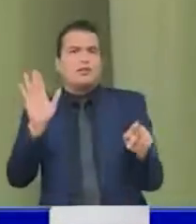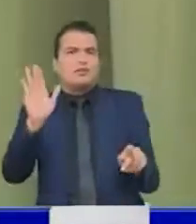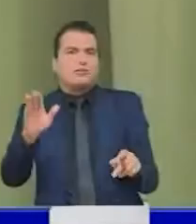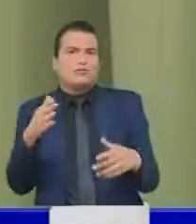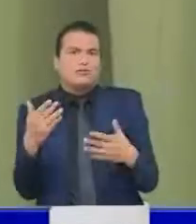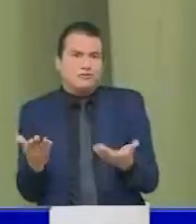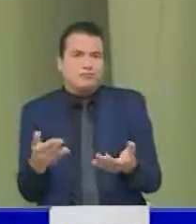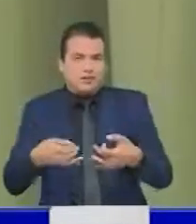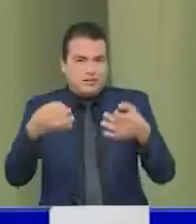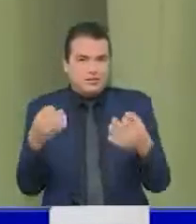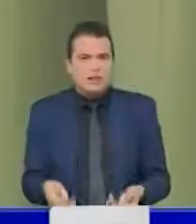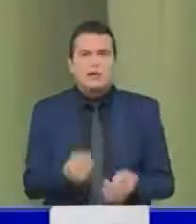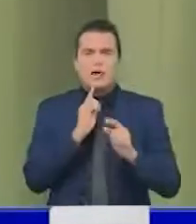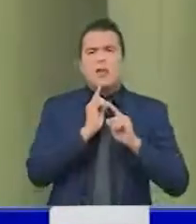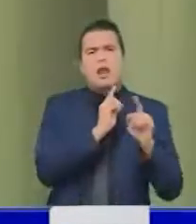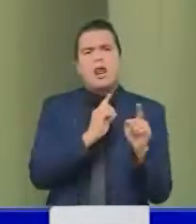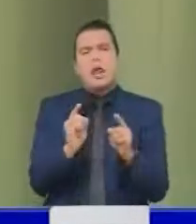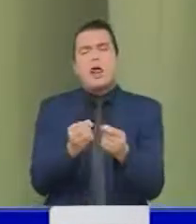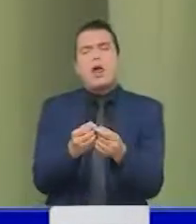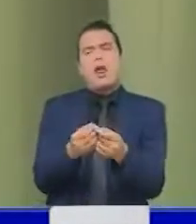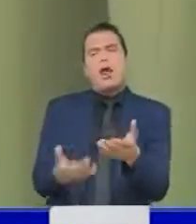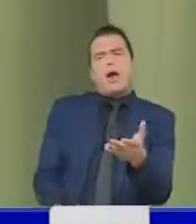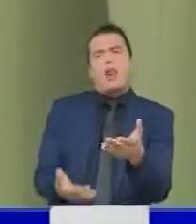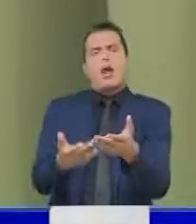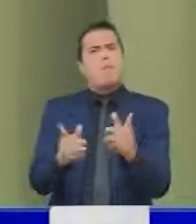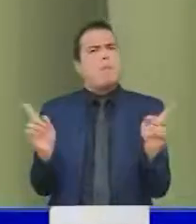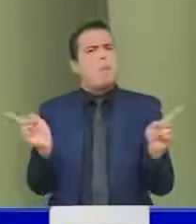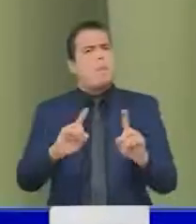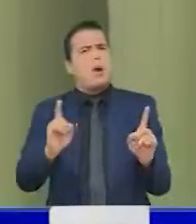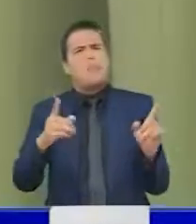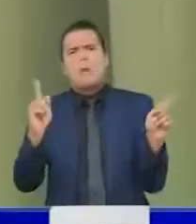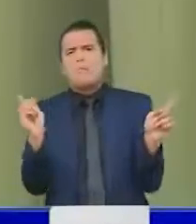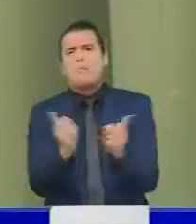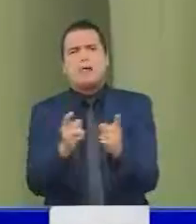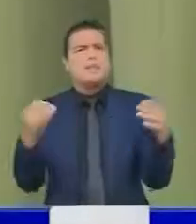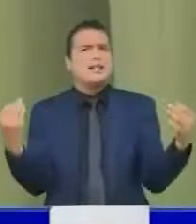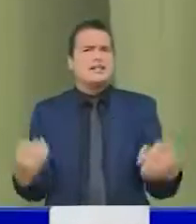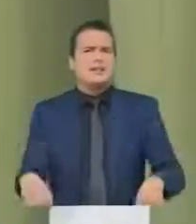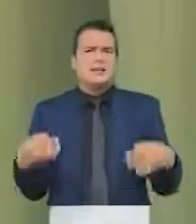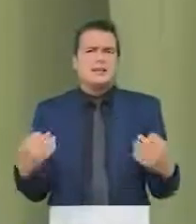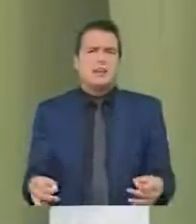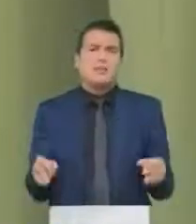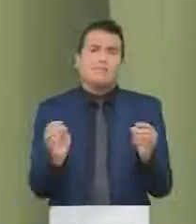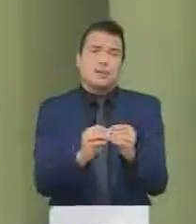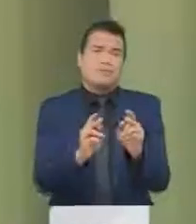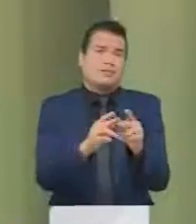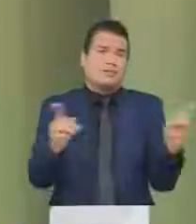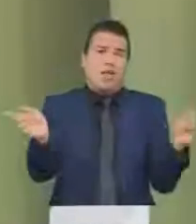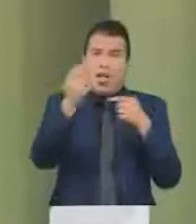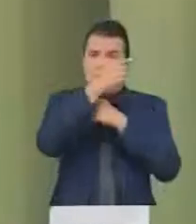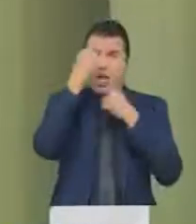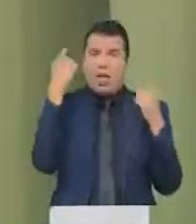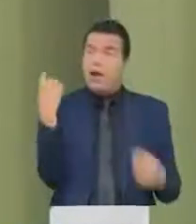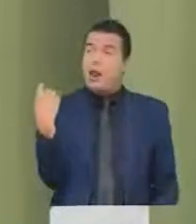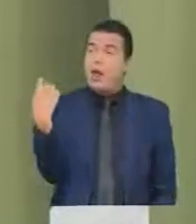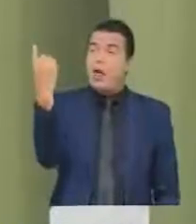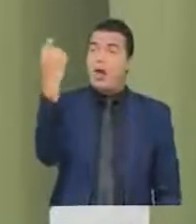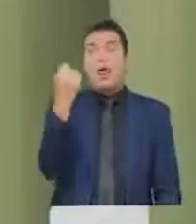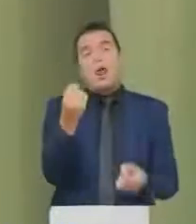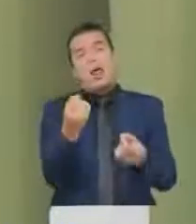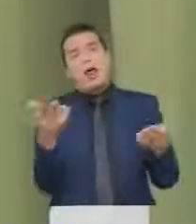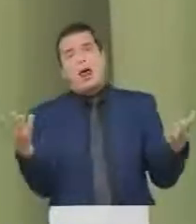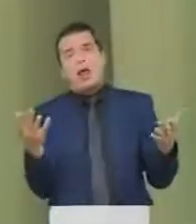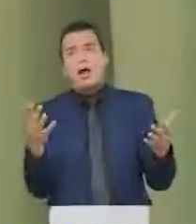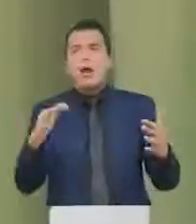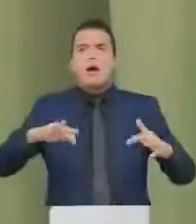de que entiendan en un encaje simple sin tanta retórica además porque el país está cansado de tanta politiquería nos cansamos